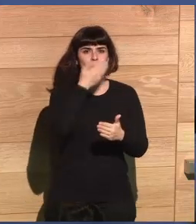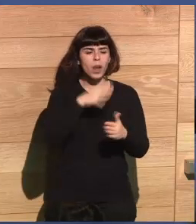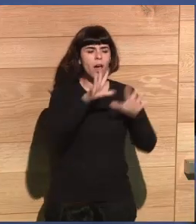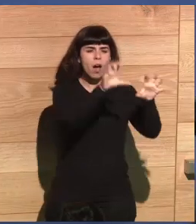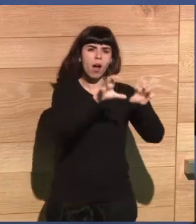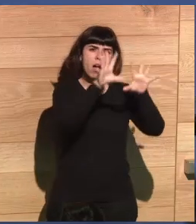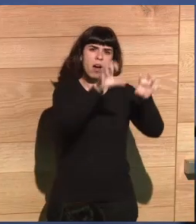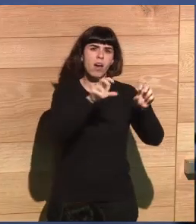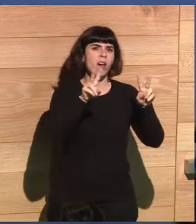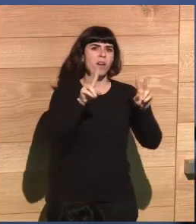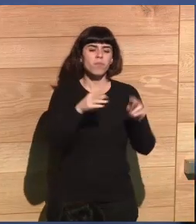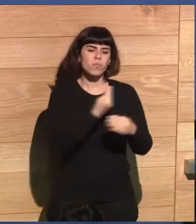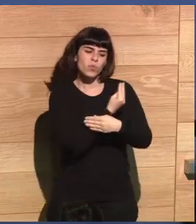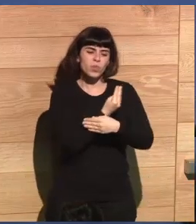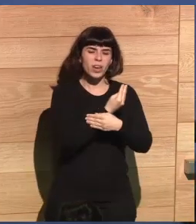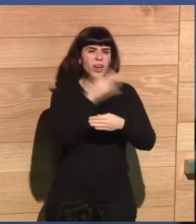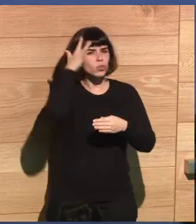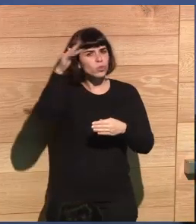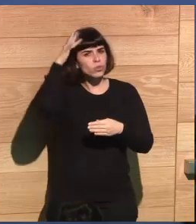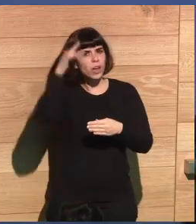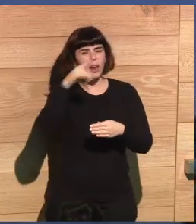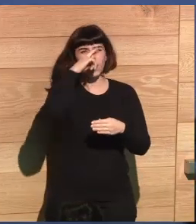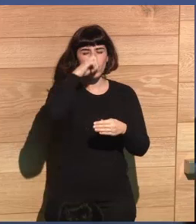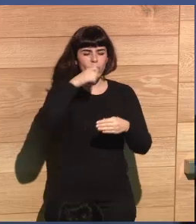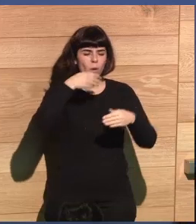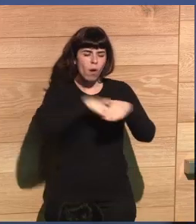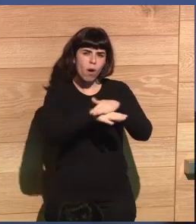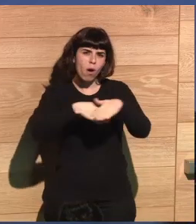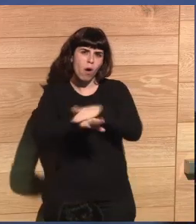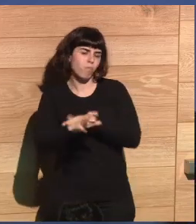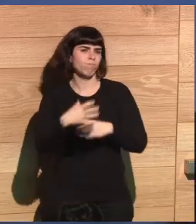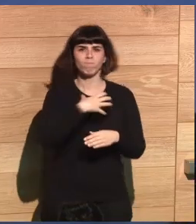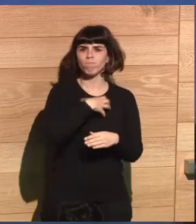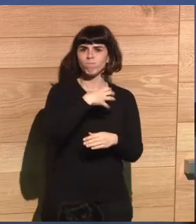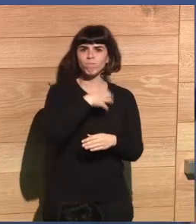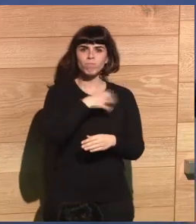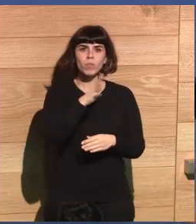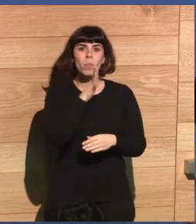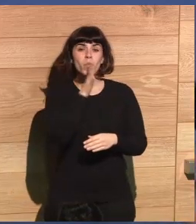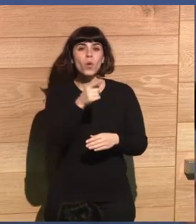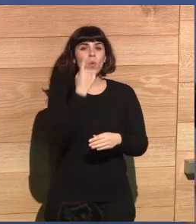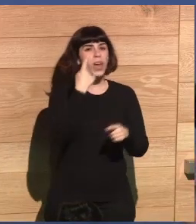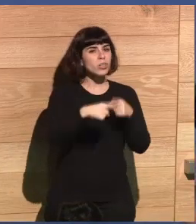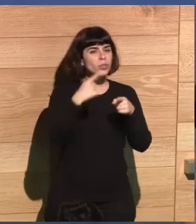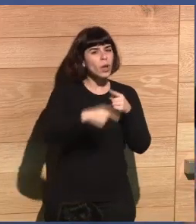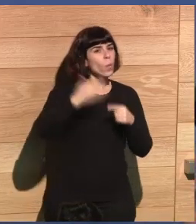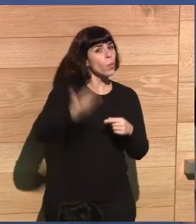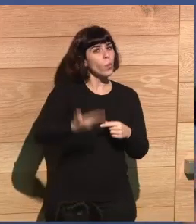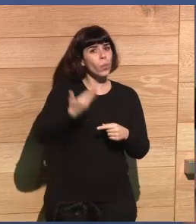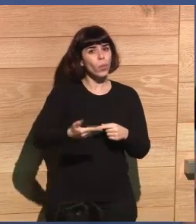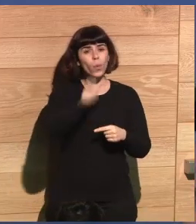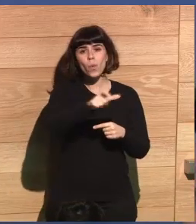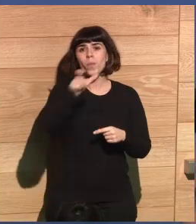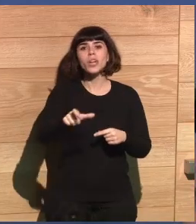podían pensar, soñar o almacenar recuerdos, porque ellas no tenían una cosa importantísima que los